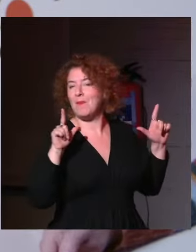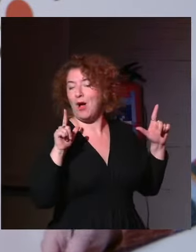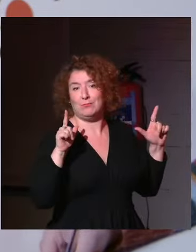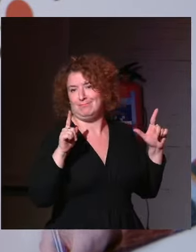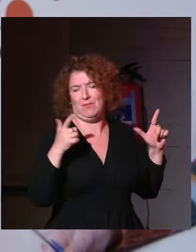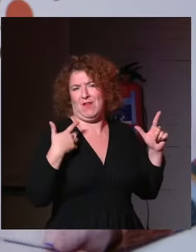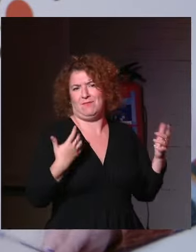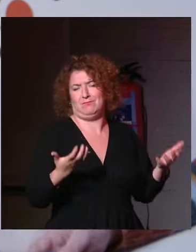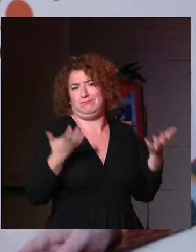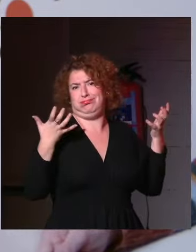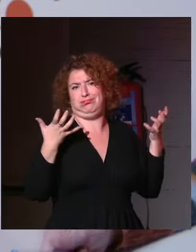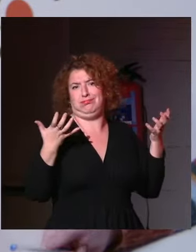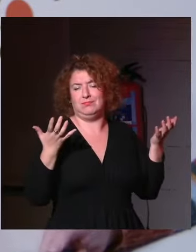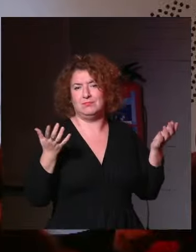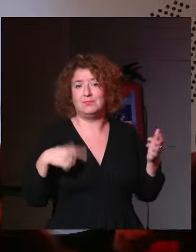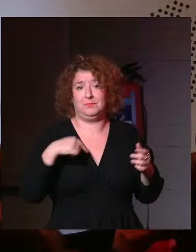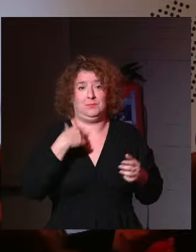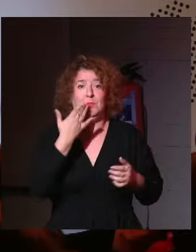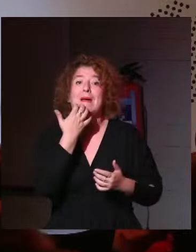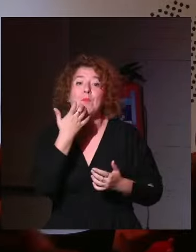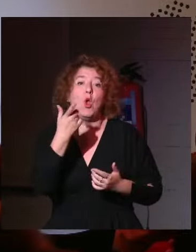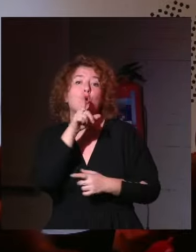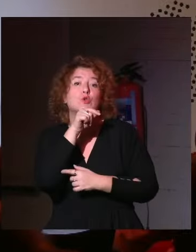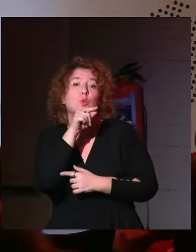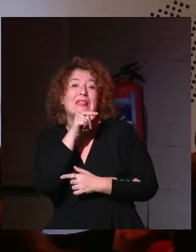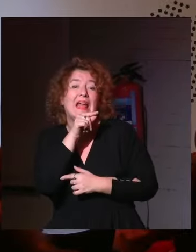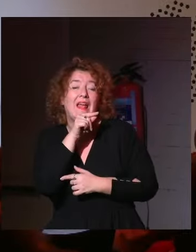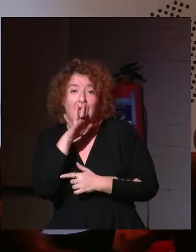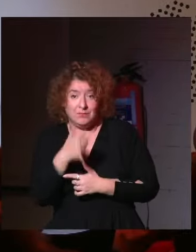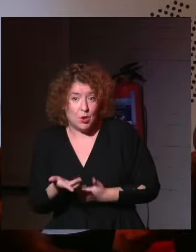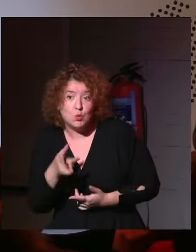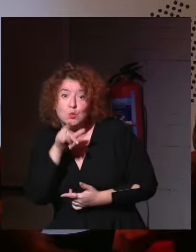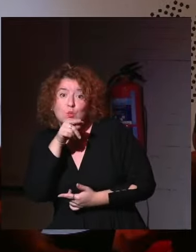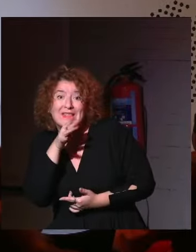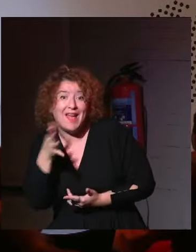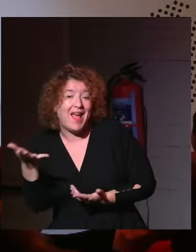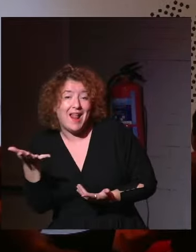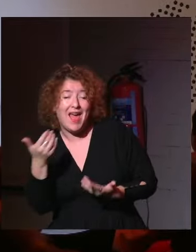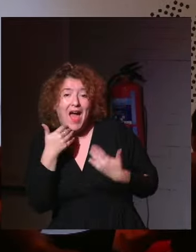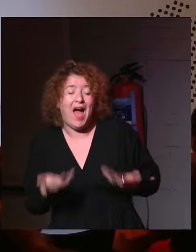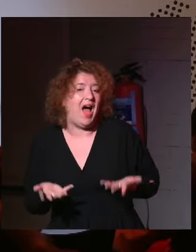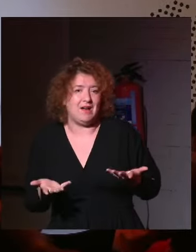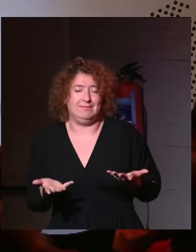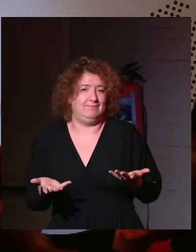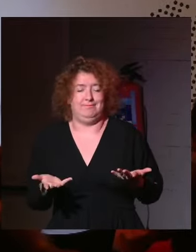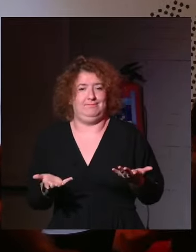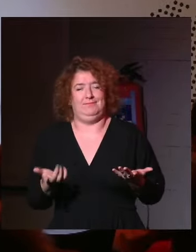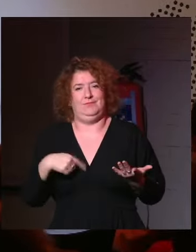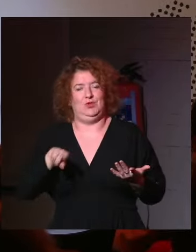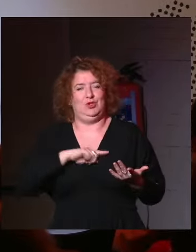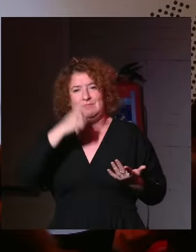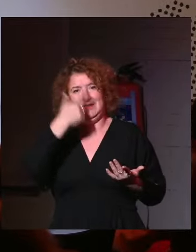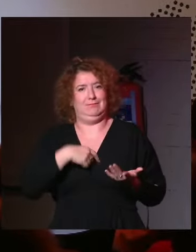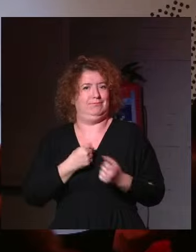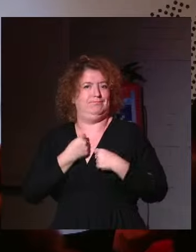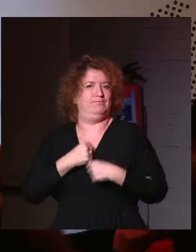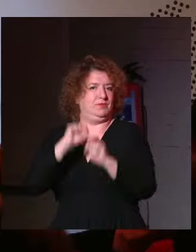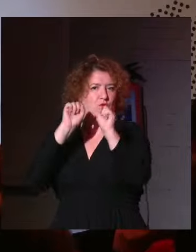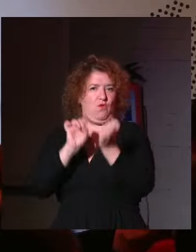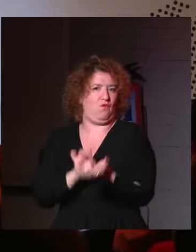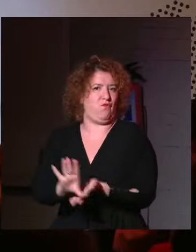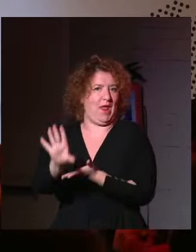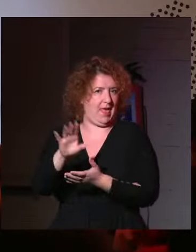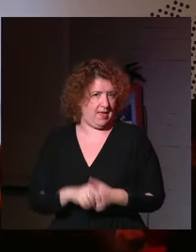claramente ni una menos nace en Twitter y hoy Twitter es el lugar del que somos claramente expulsadas